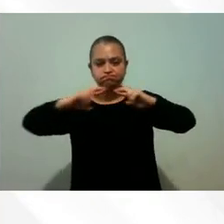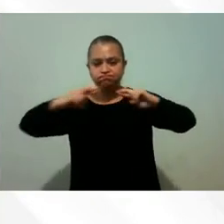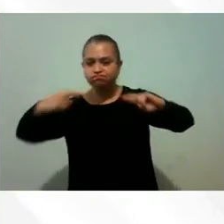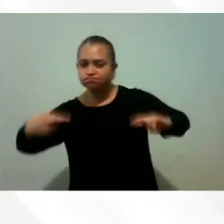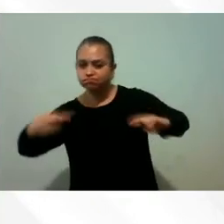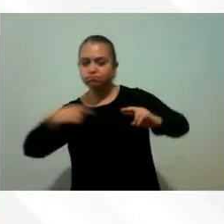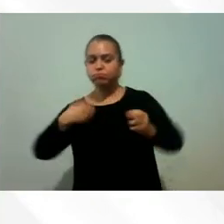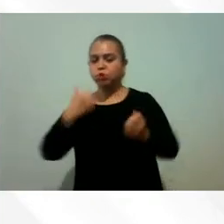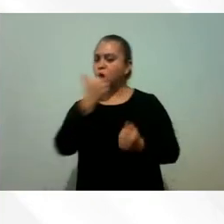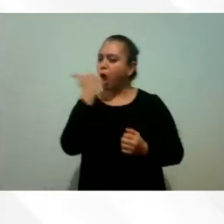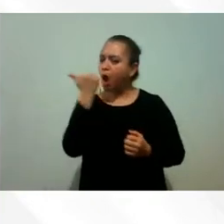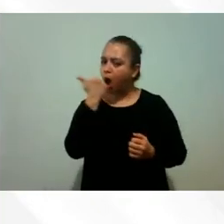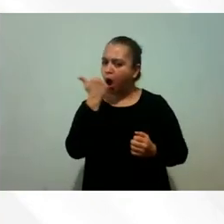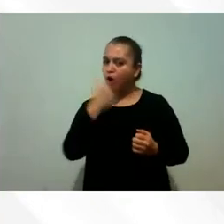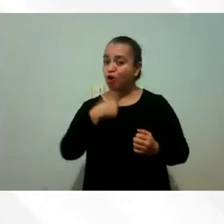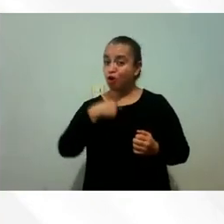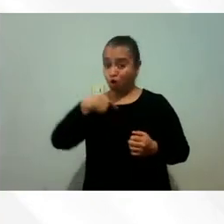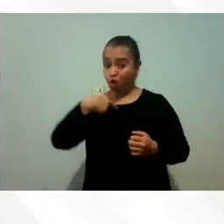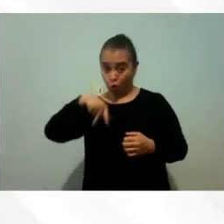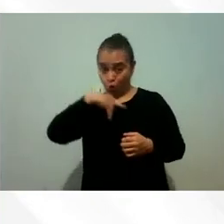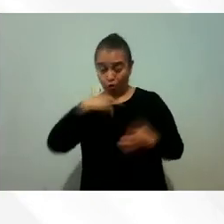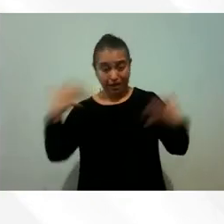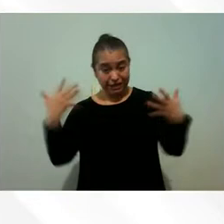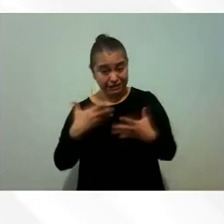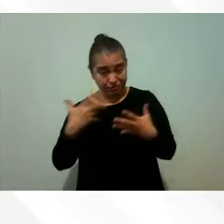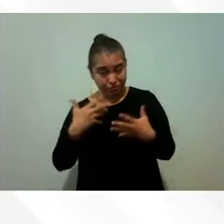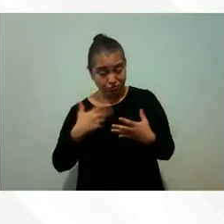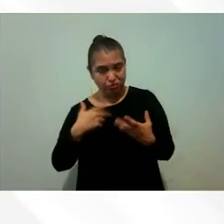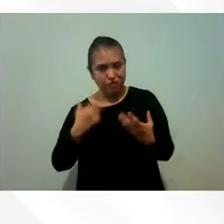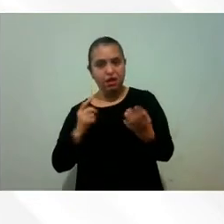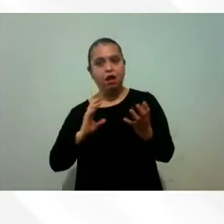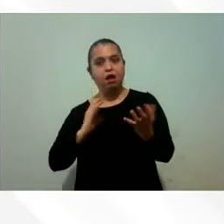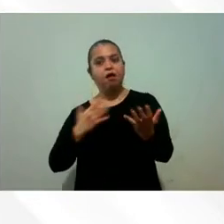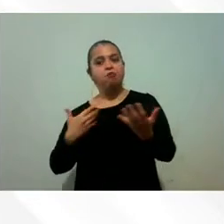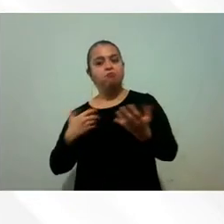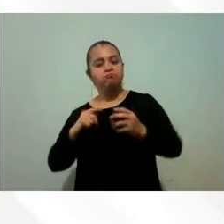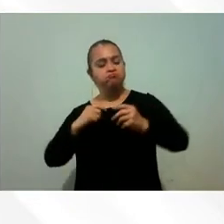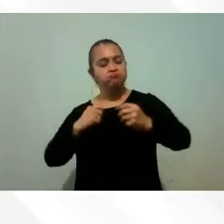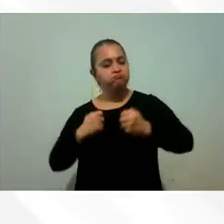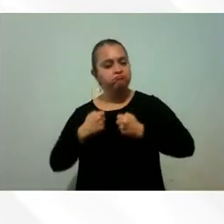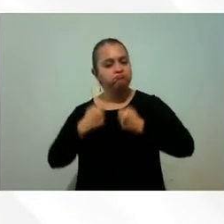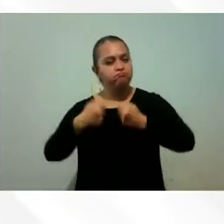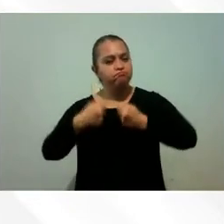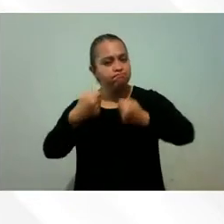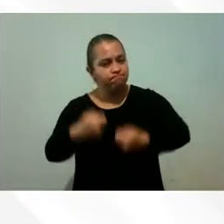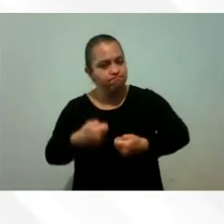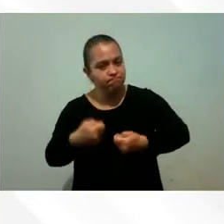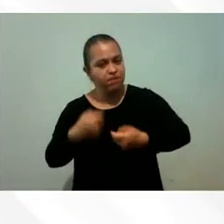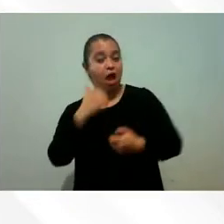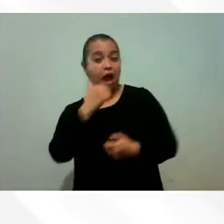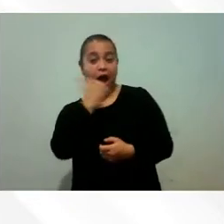nosotros vaya para ellos y también eso que nace de ellos tenga un efecto en nosotros?